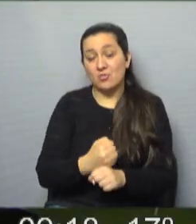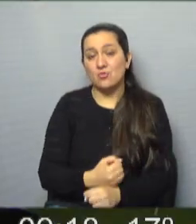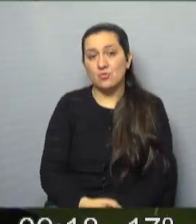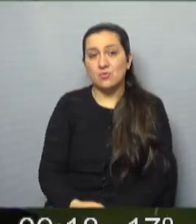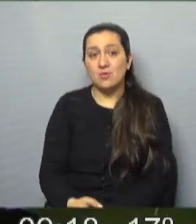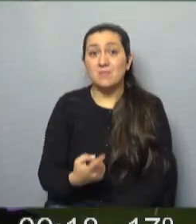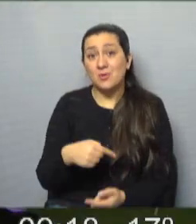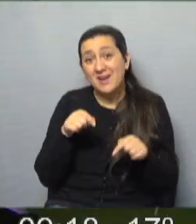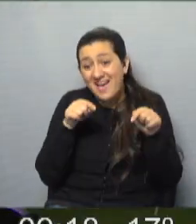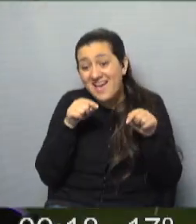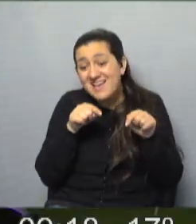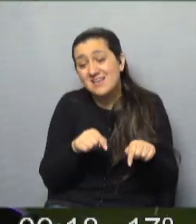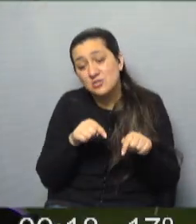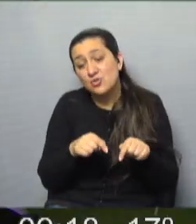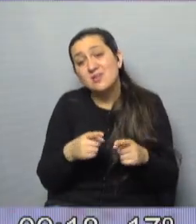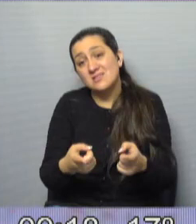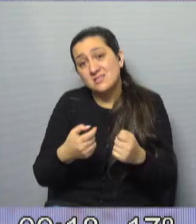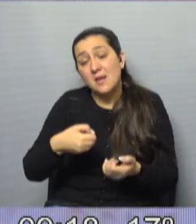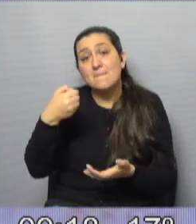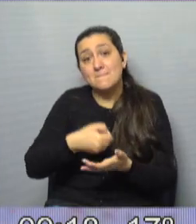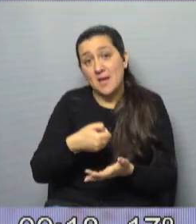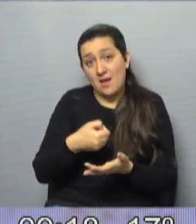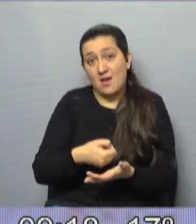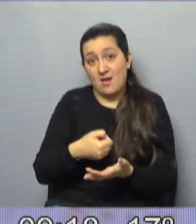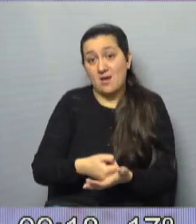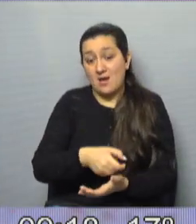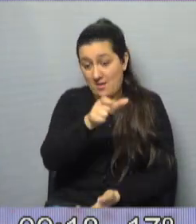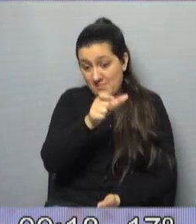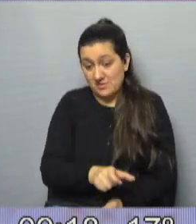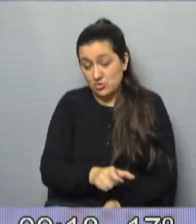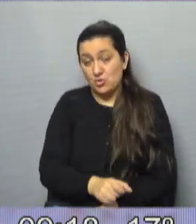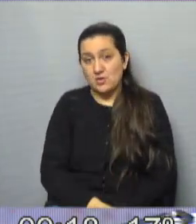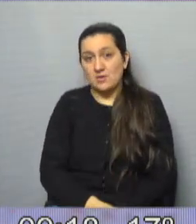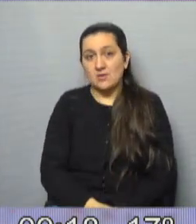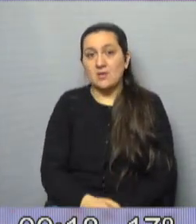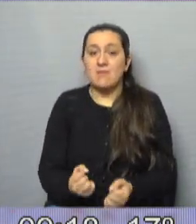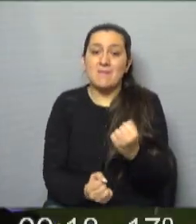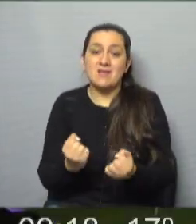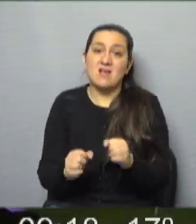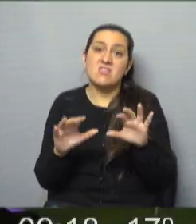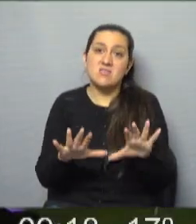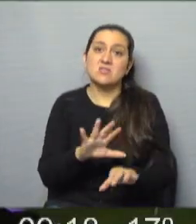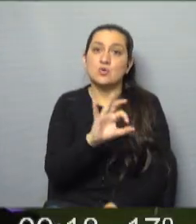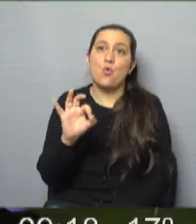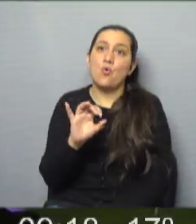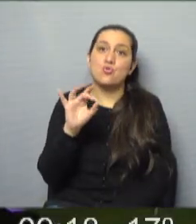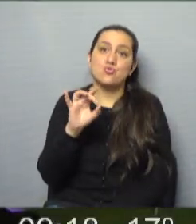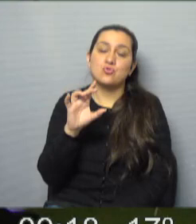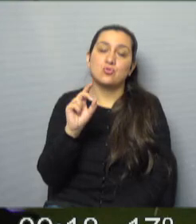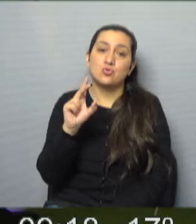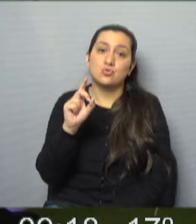tenés que pagar por esa persona que te va a utilizar el coche 10 o 12 horas. Ahora, se debe también dar mucho trabajo en